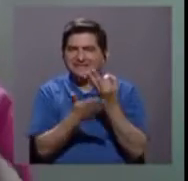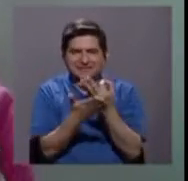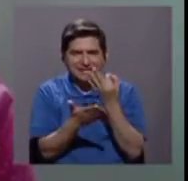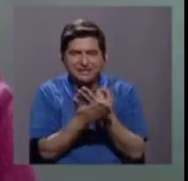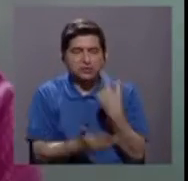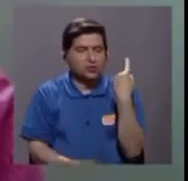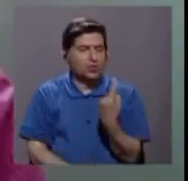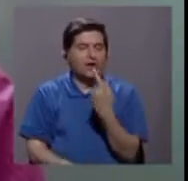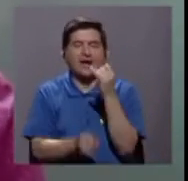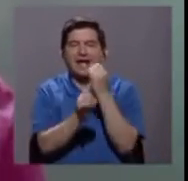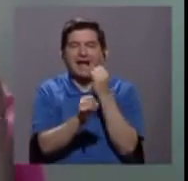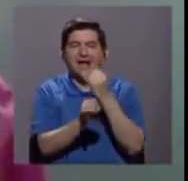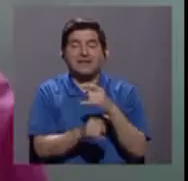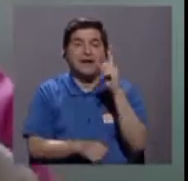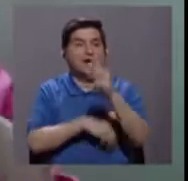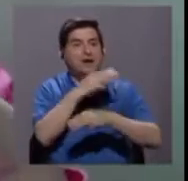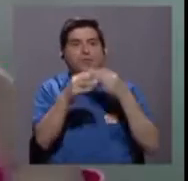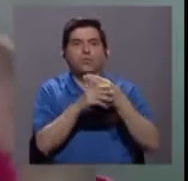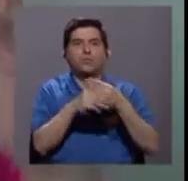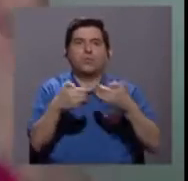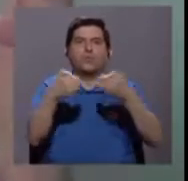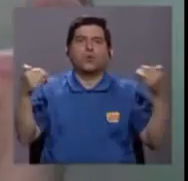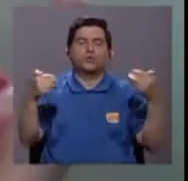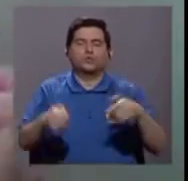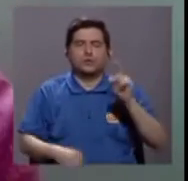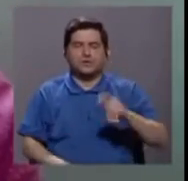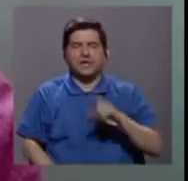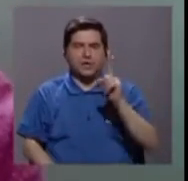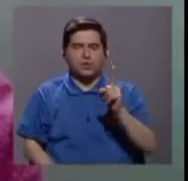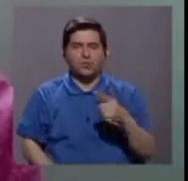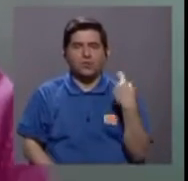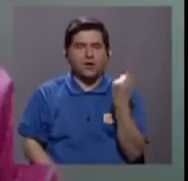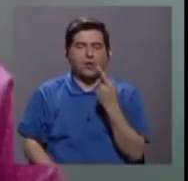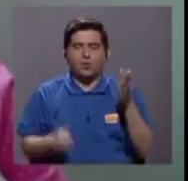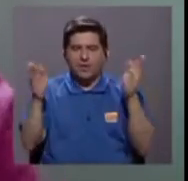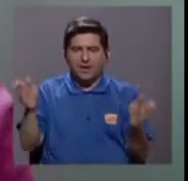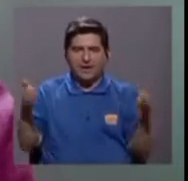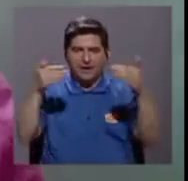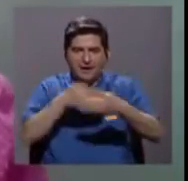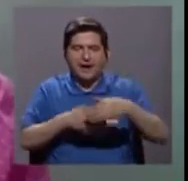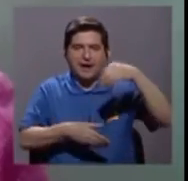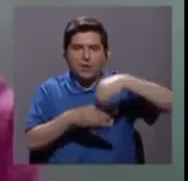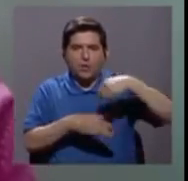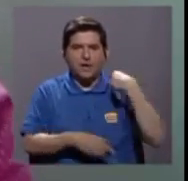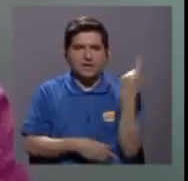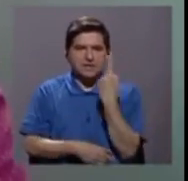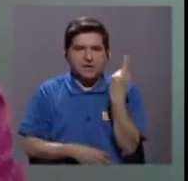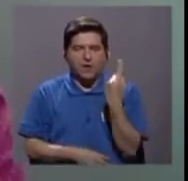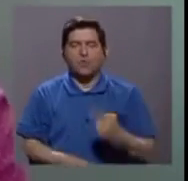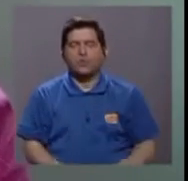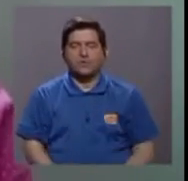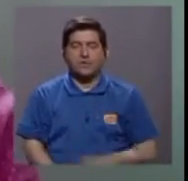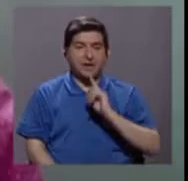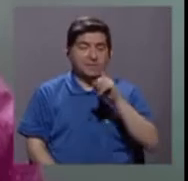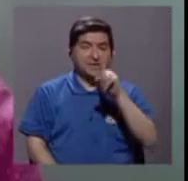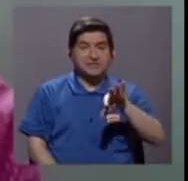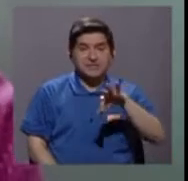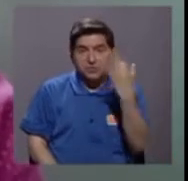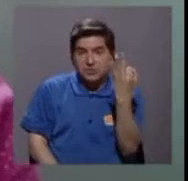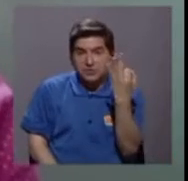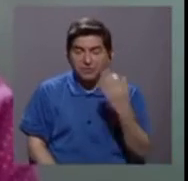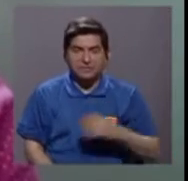Cada institución es un mundo, requerimos una caja única, una cuenta única del tesoro, para decirlo de alguna